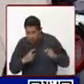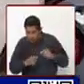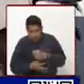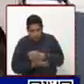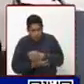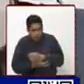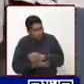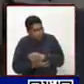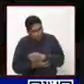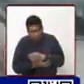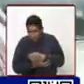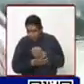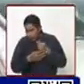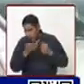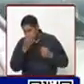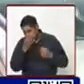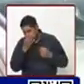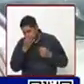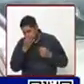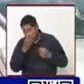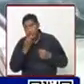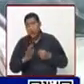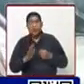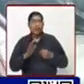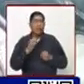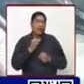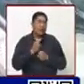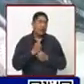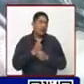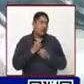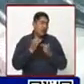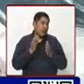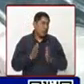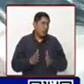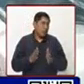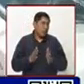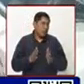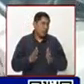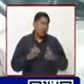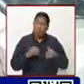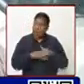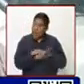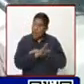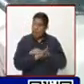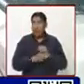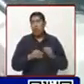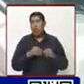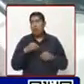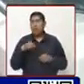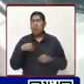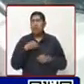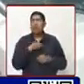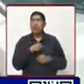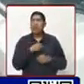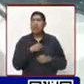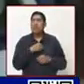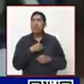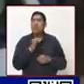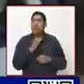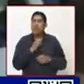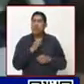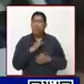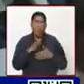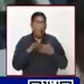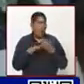levantamiento legal del cadáver. Dice que sus empleados habían dejado entrar, pero sin nosotros. Yo he salido por